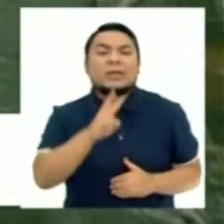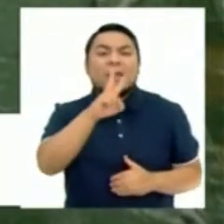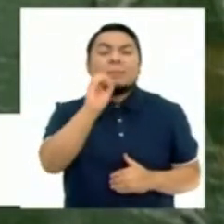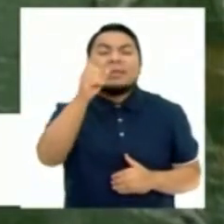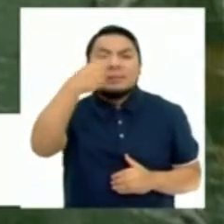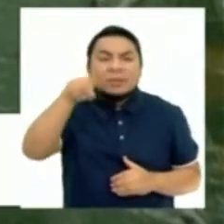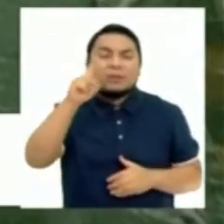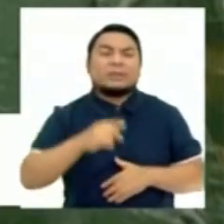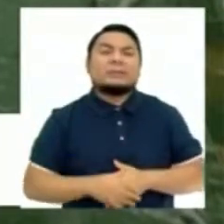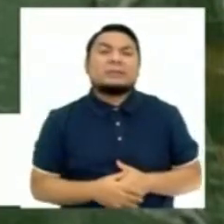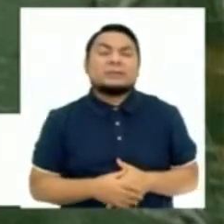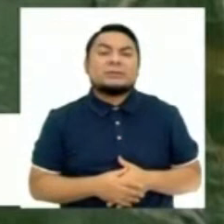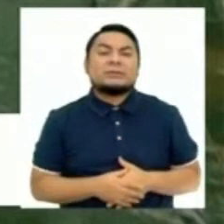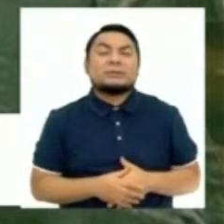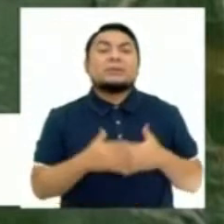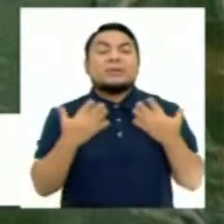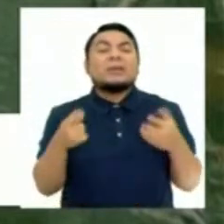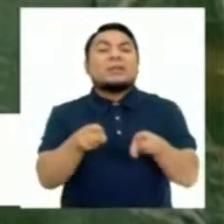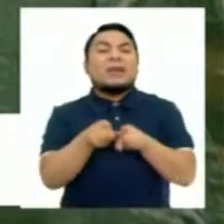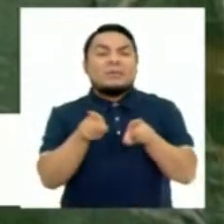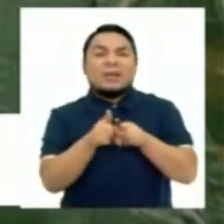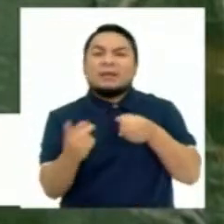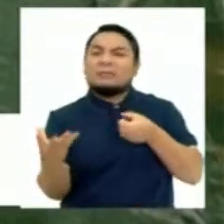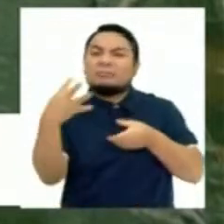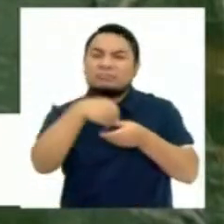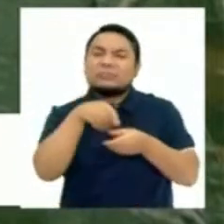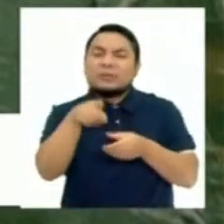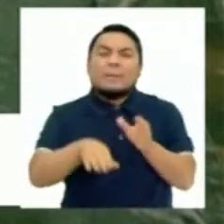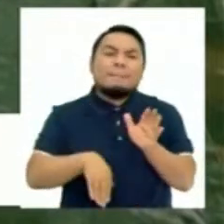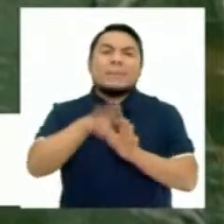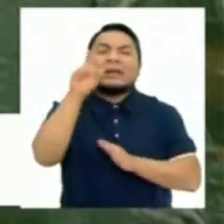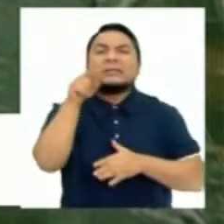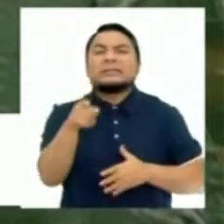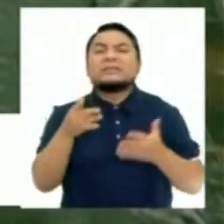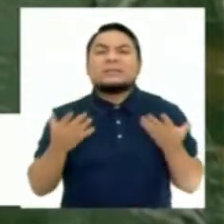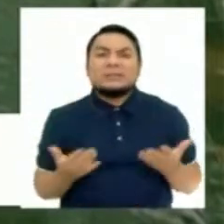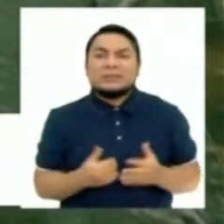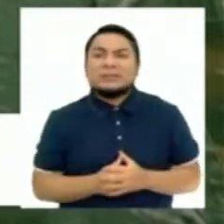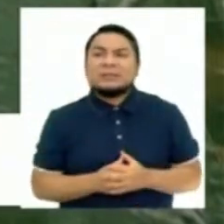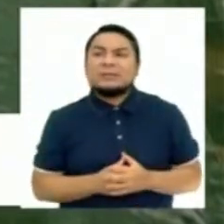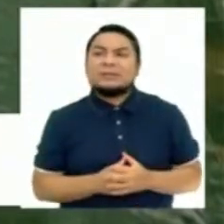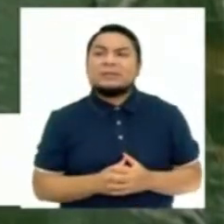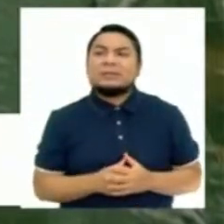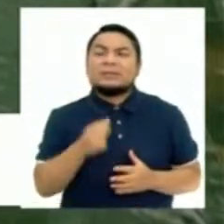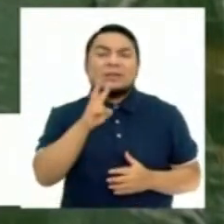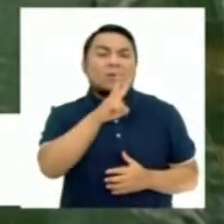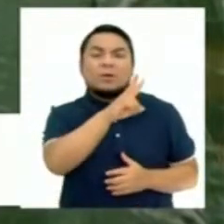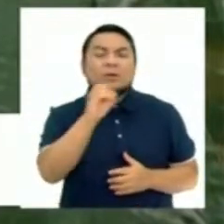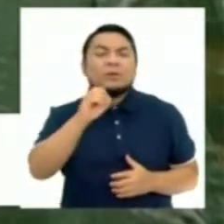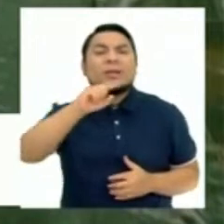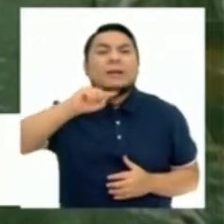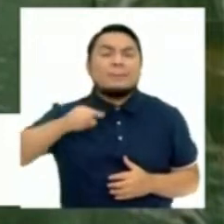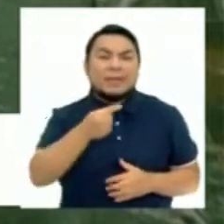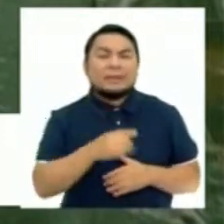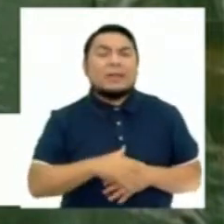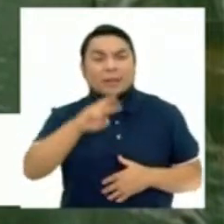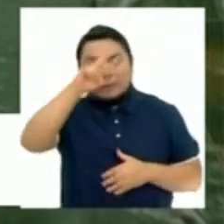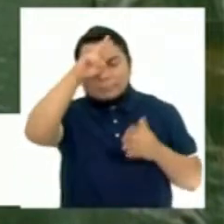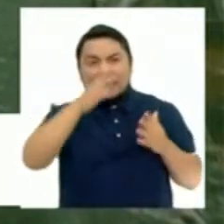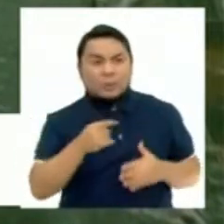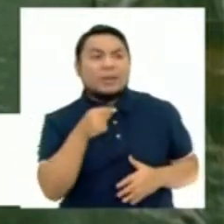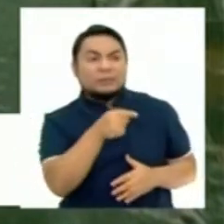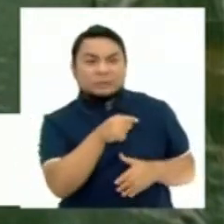220 millones, incluyendo los más de 200,000